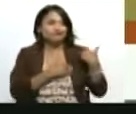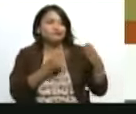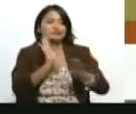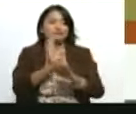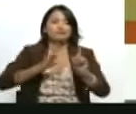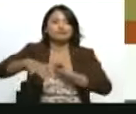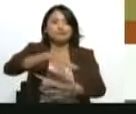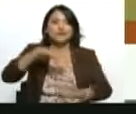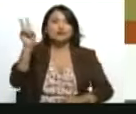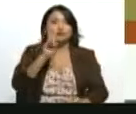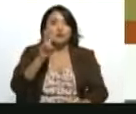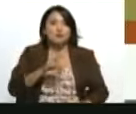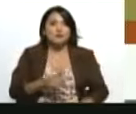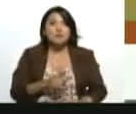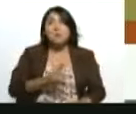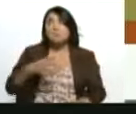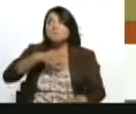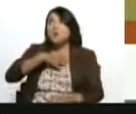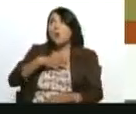patria.